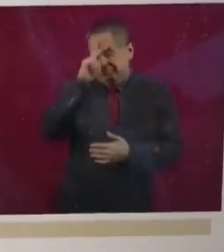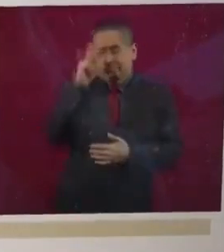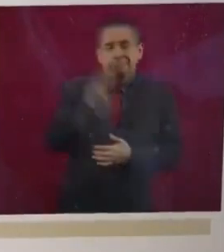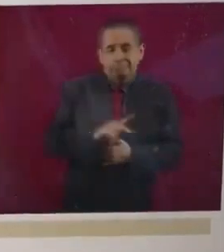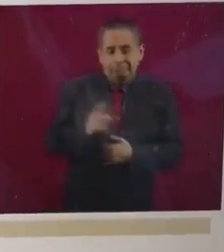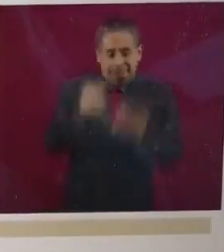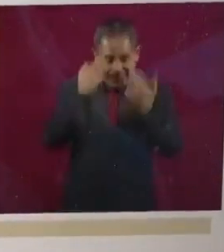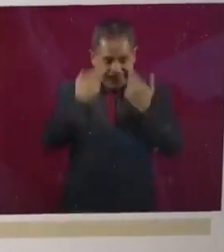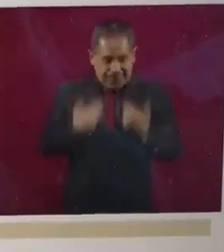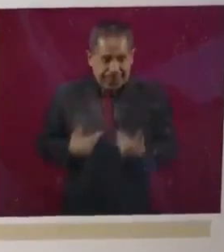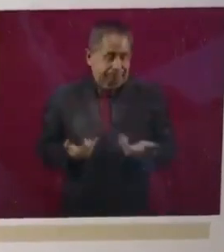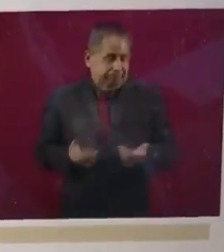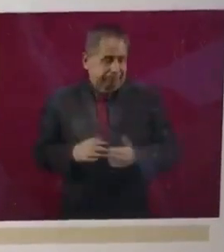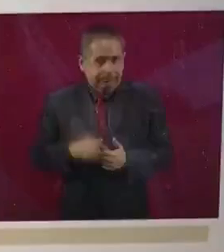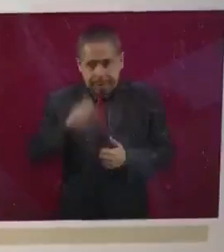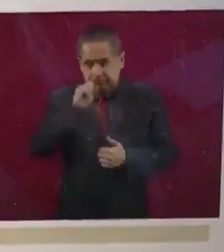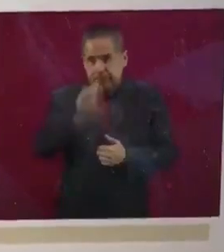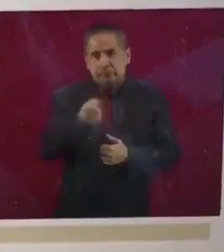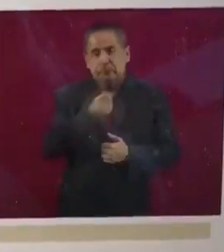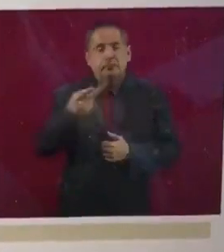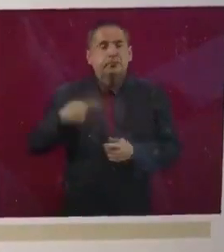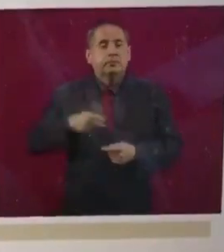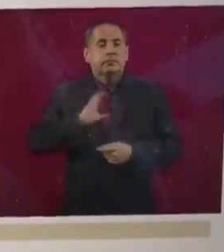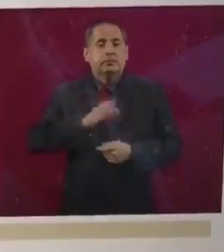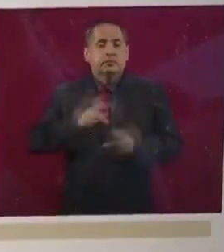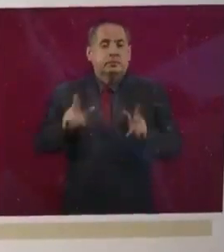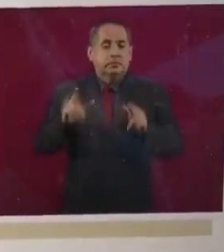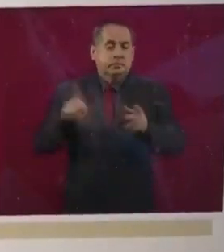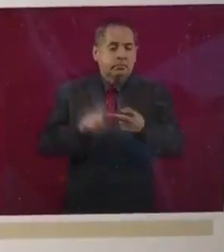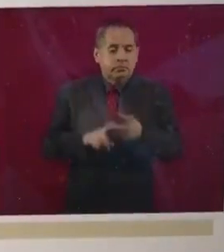daños a la salud. También personas que padecen cáncer o inmunosupresión.